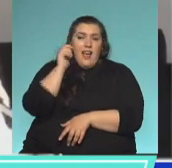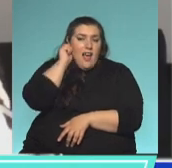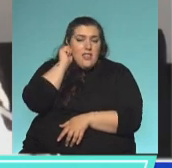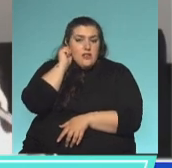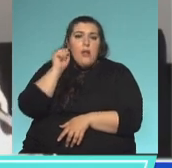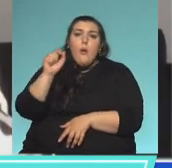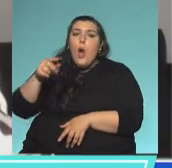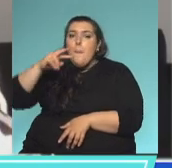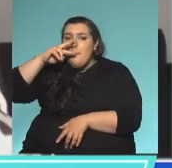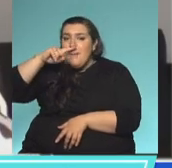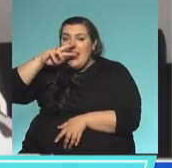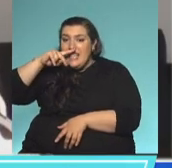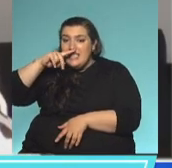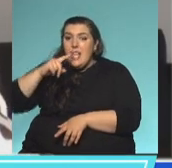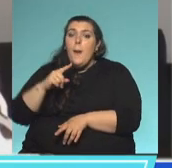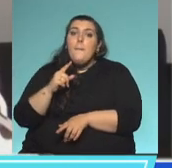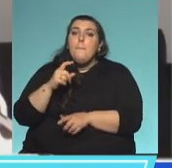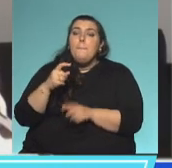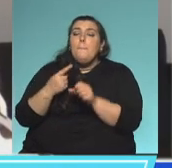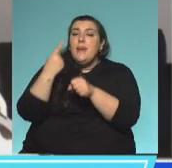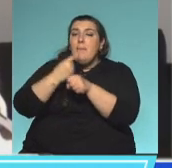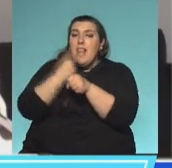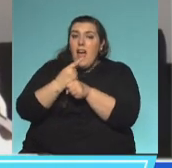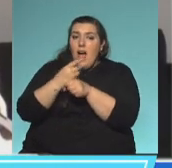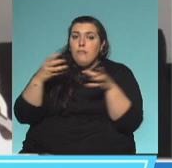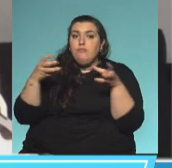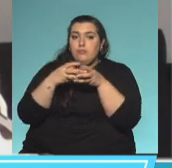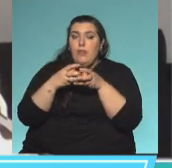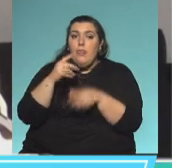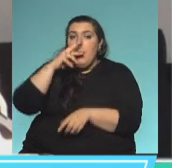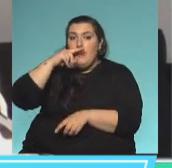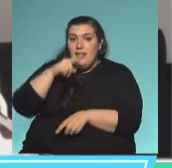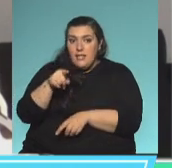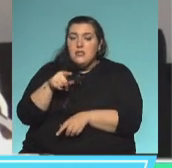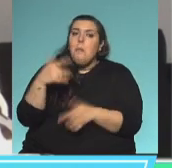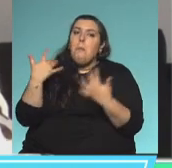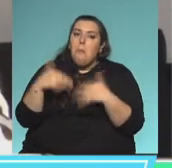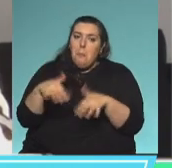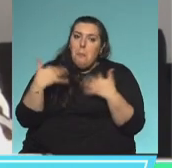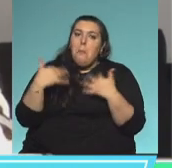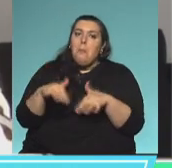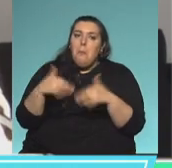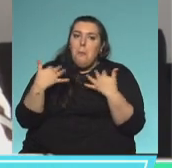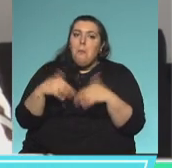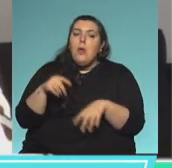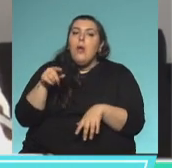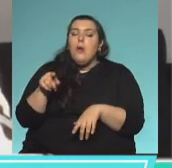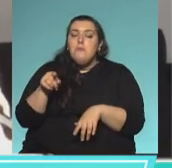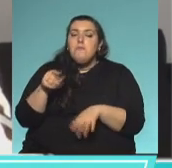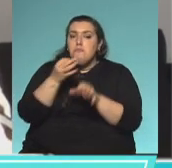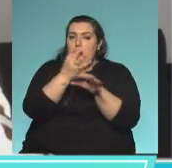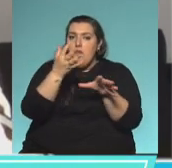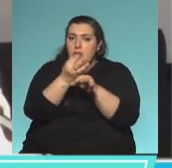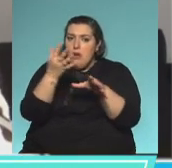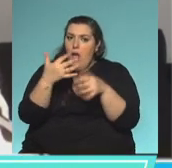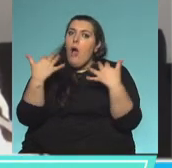en Platense, en la primera división de Platense. Ya estás con roce, con jugadoras profesionales en la primera división del